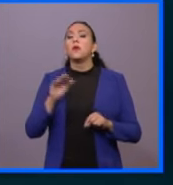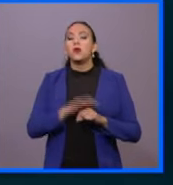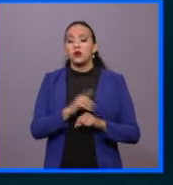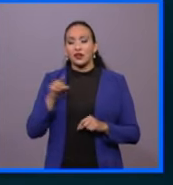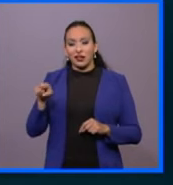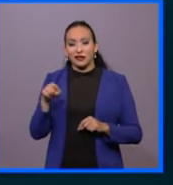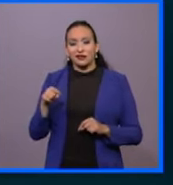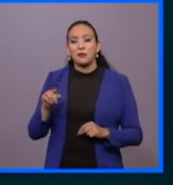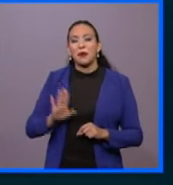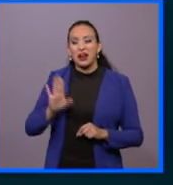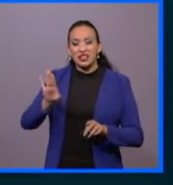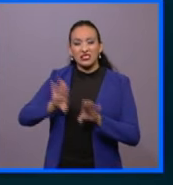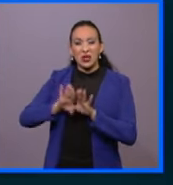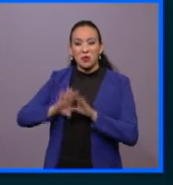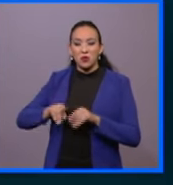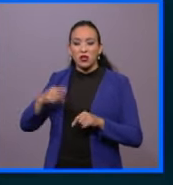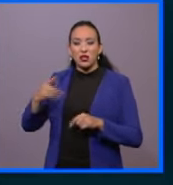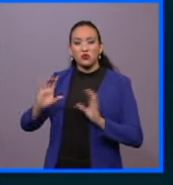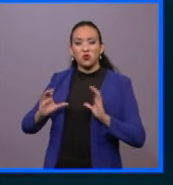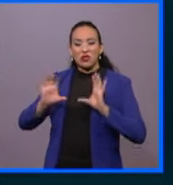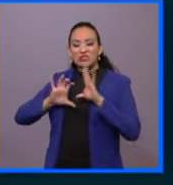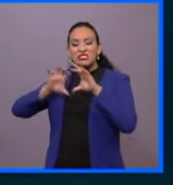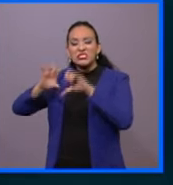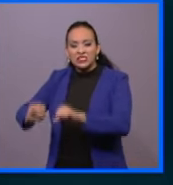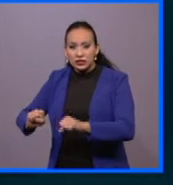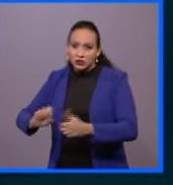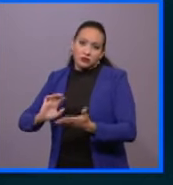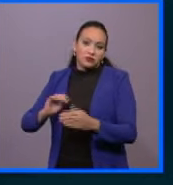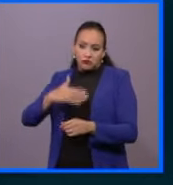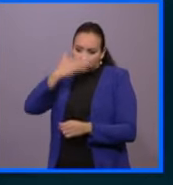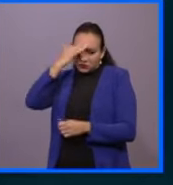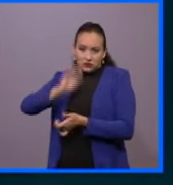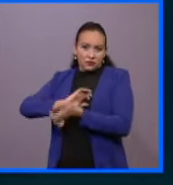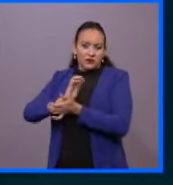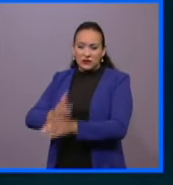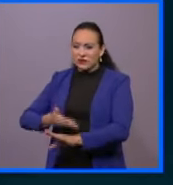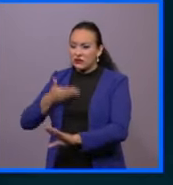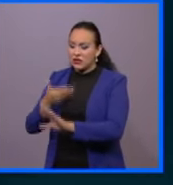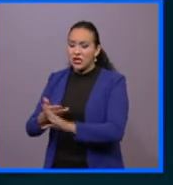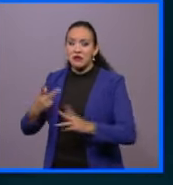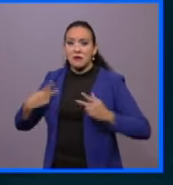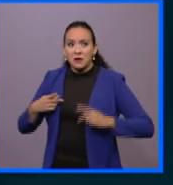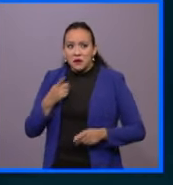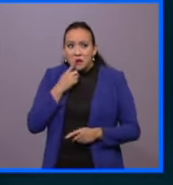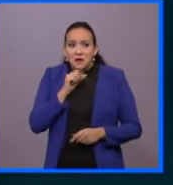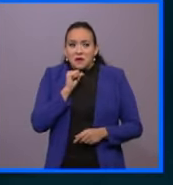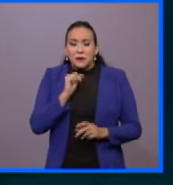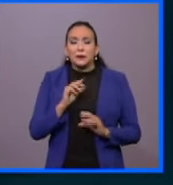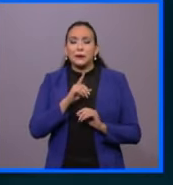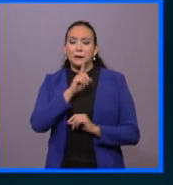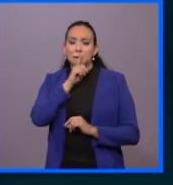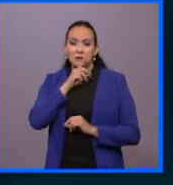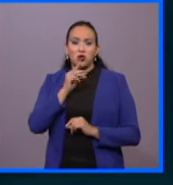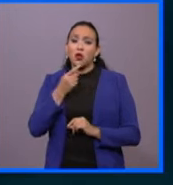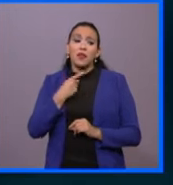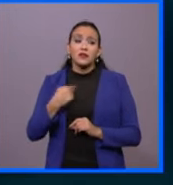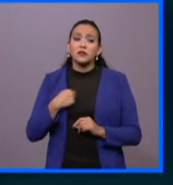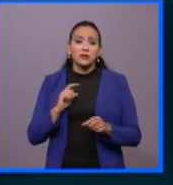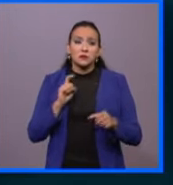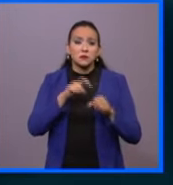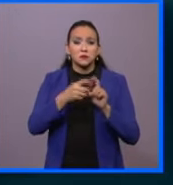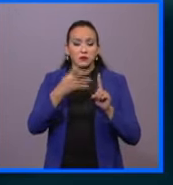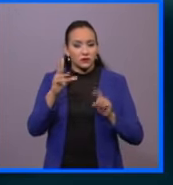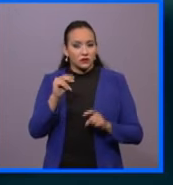contexto colonizador, además de que la violencia y discriminación que enfrentan podría generar rechazo de su comunidad o